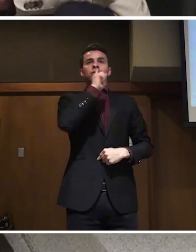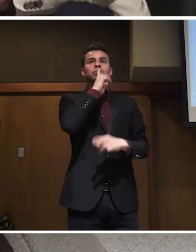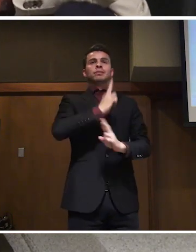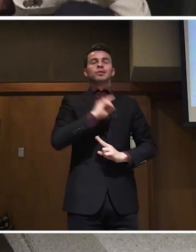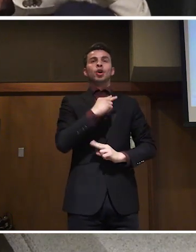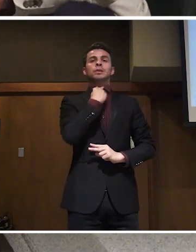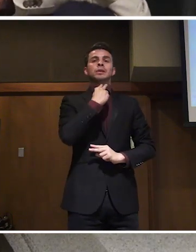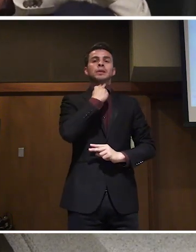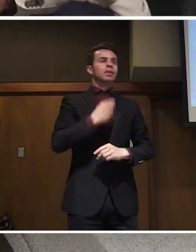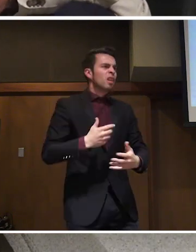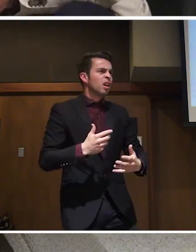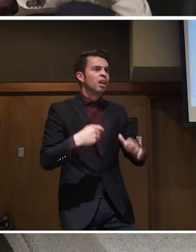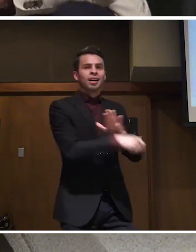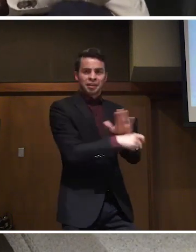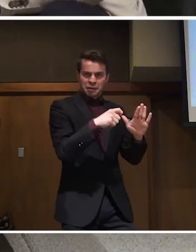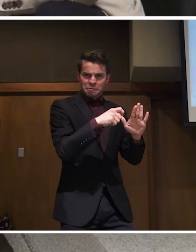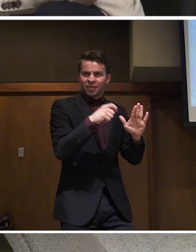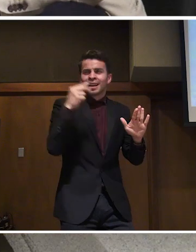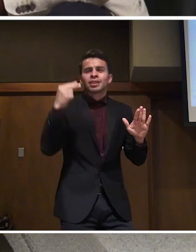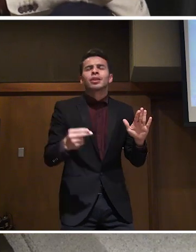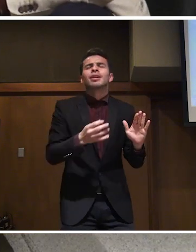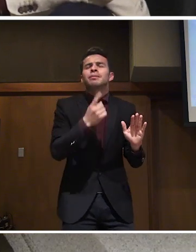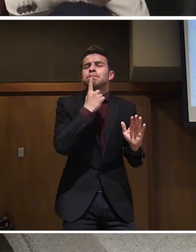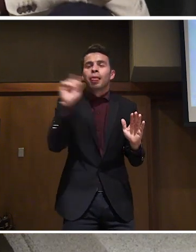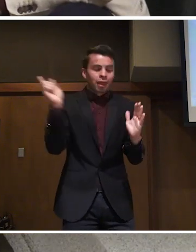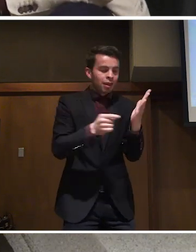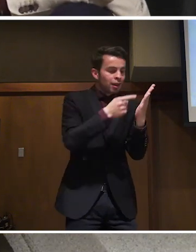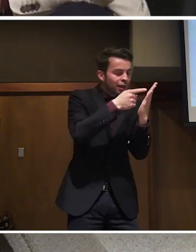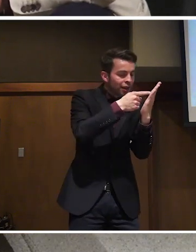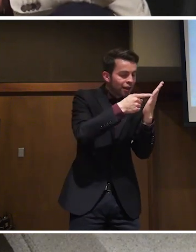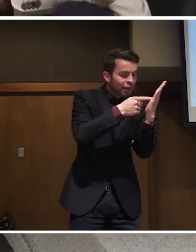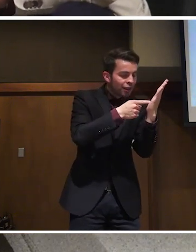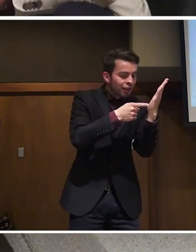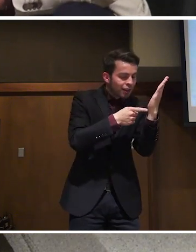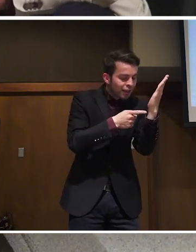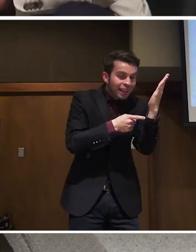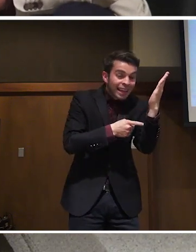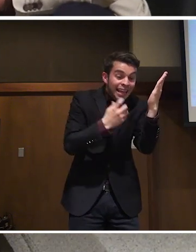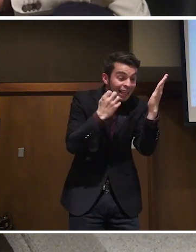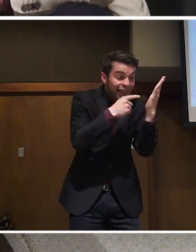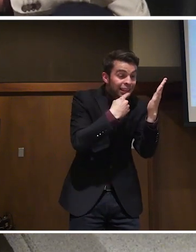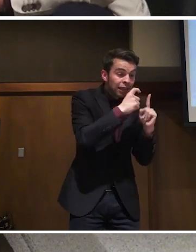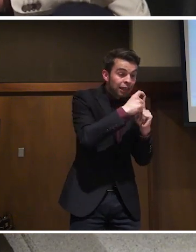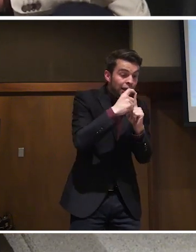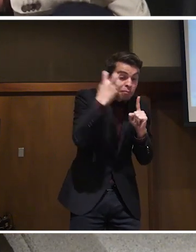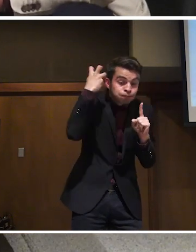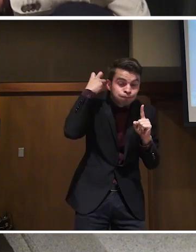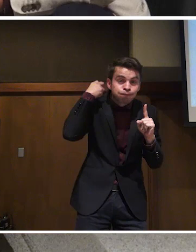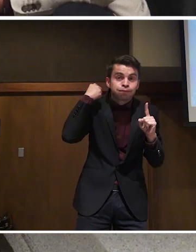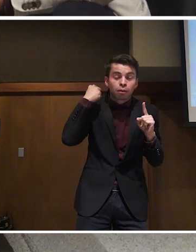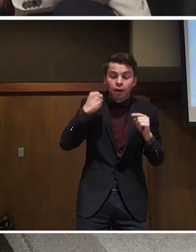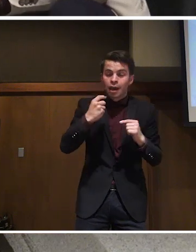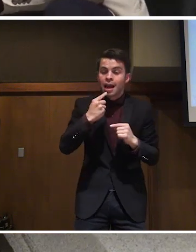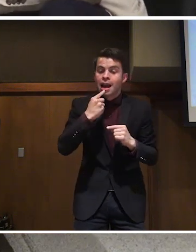ahí hay una cosa muy curiosa y es que de alguna manera el lenguaje escrito es